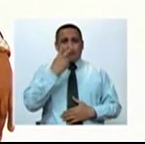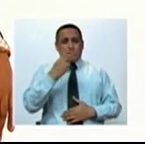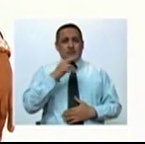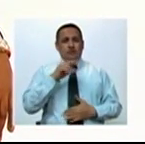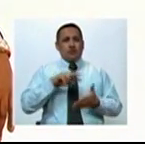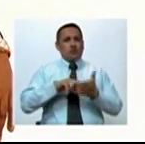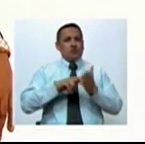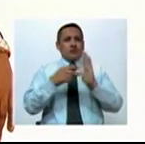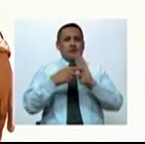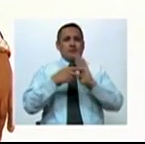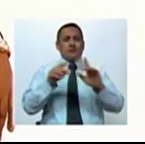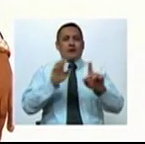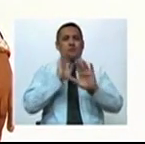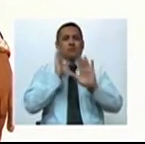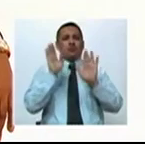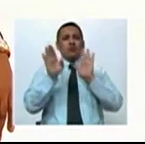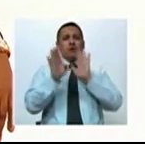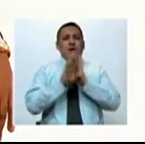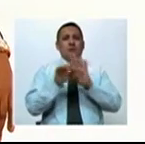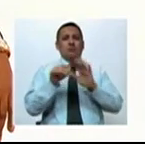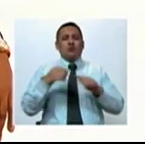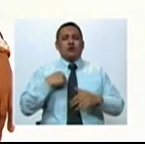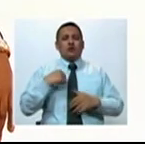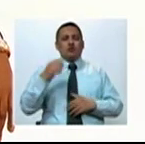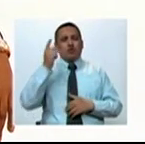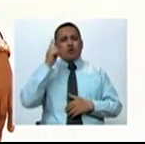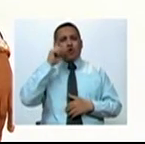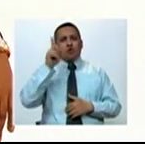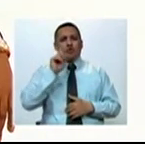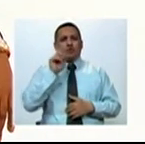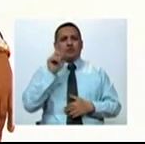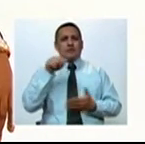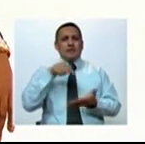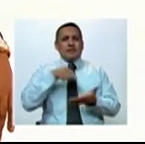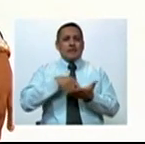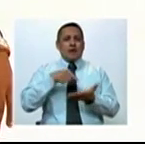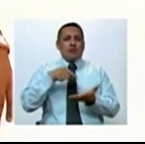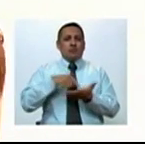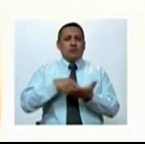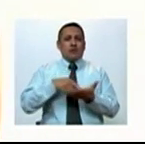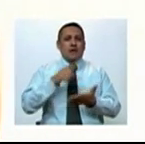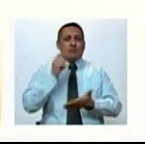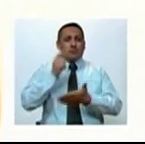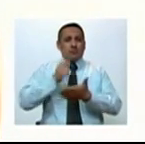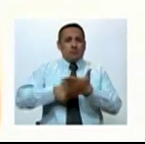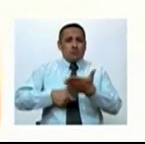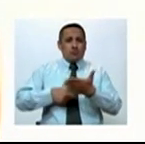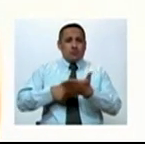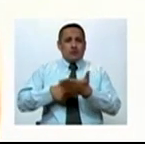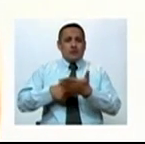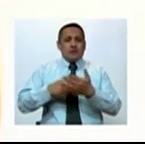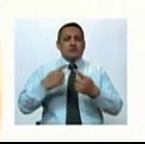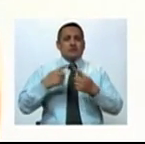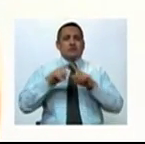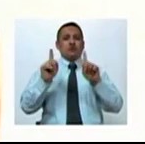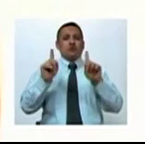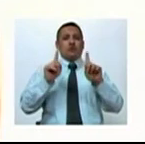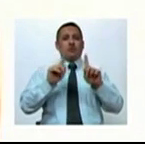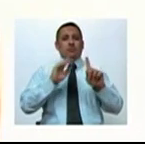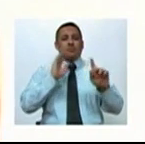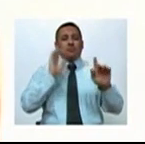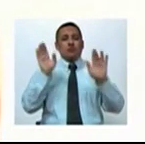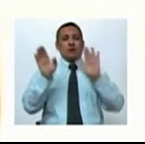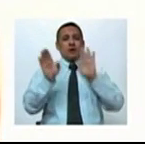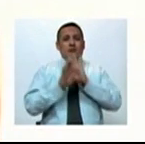Fíjate que no se trata aquí de desconocimiento de la deuda tributaria, sino